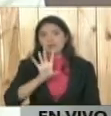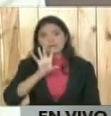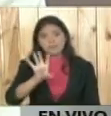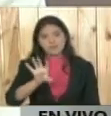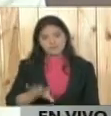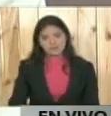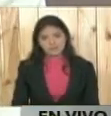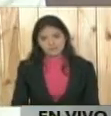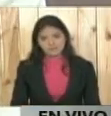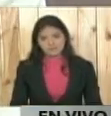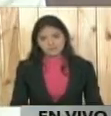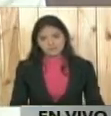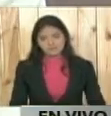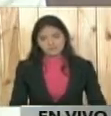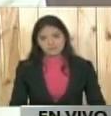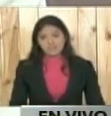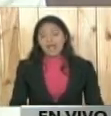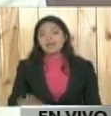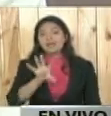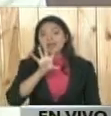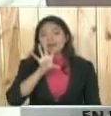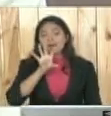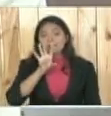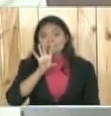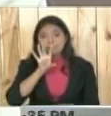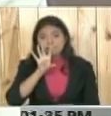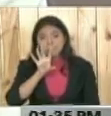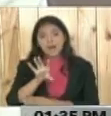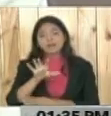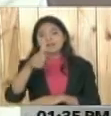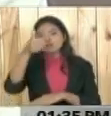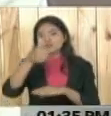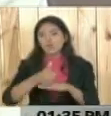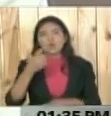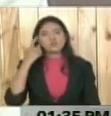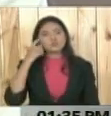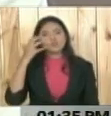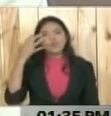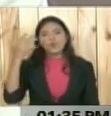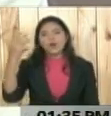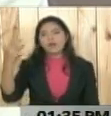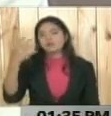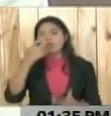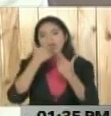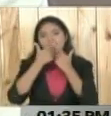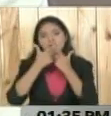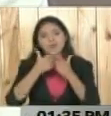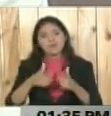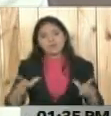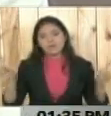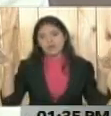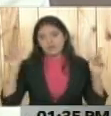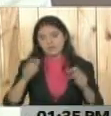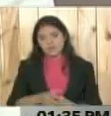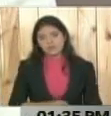comandante. La patria del supremo sueño del libertador,